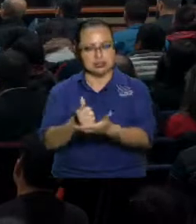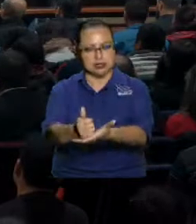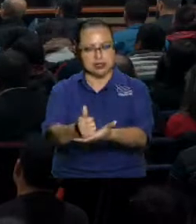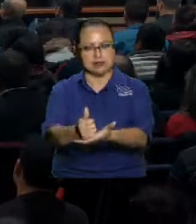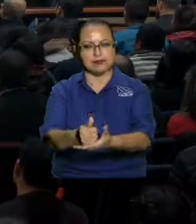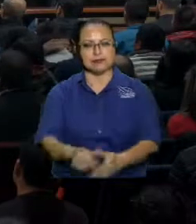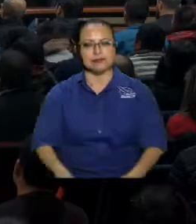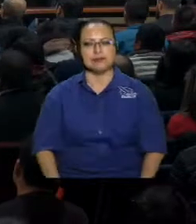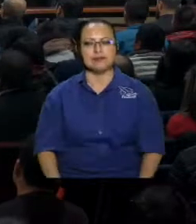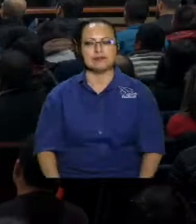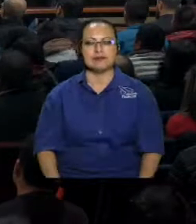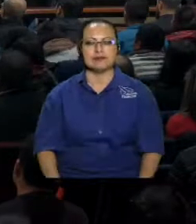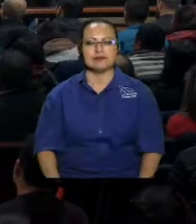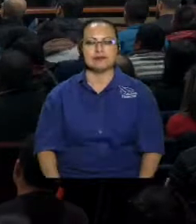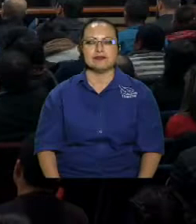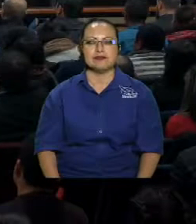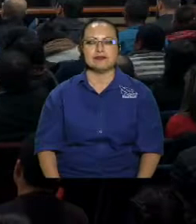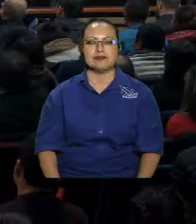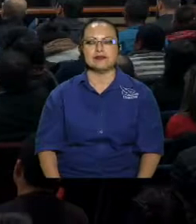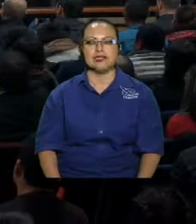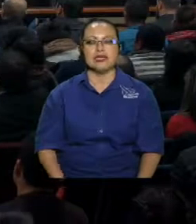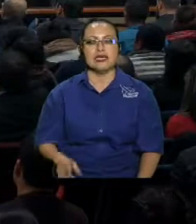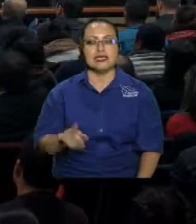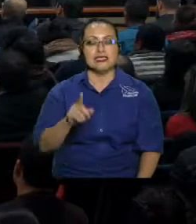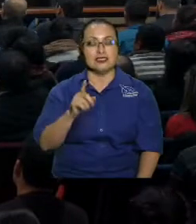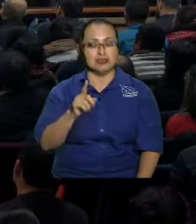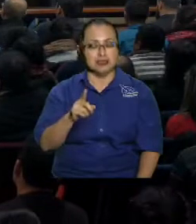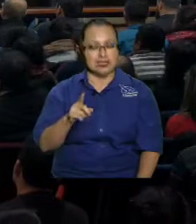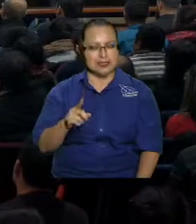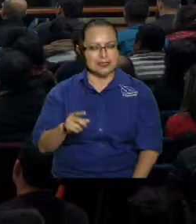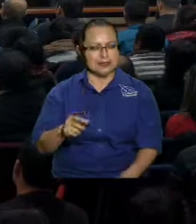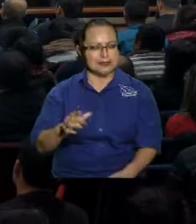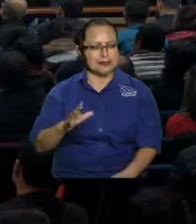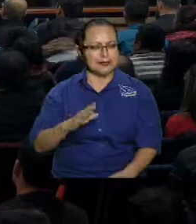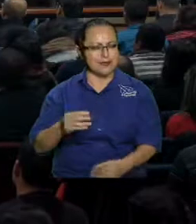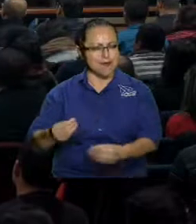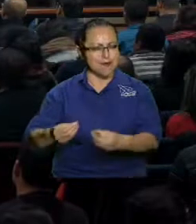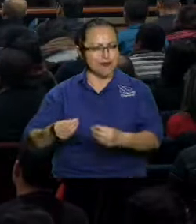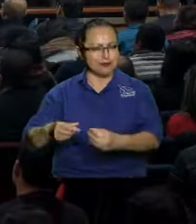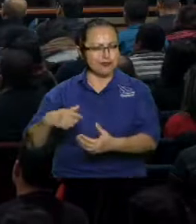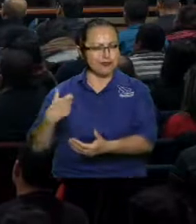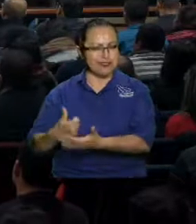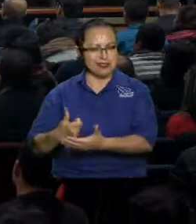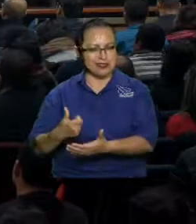Les sobre la plata, entonces ¿qué necesidad? ¿Necesitamos tanto? Ahí está, agarra la billetera.